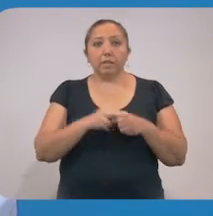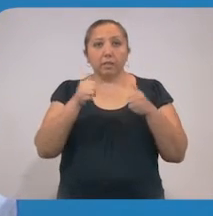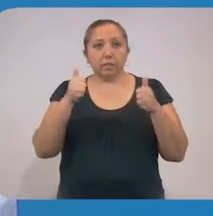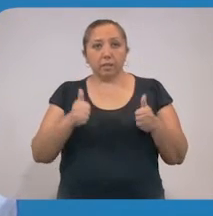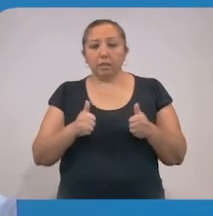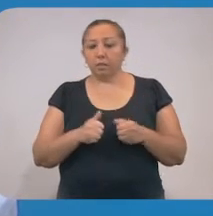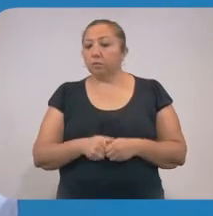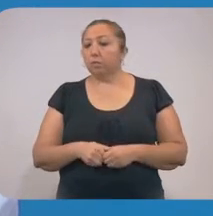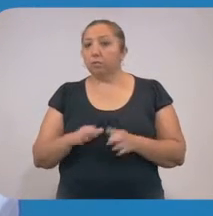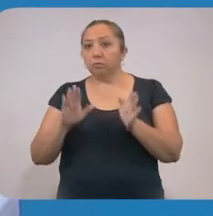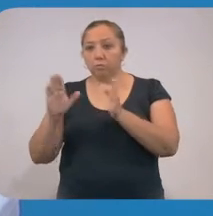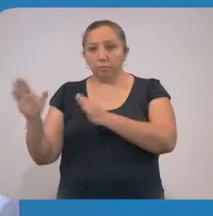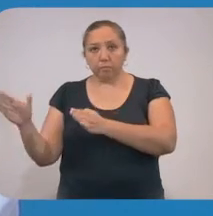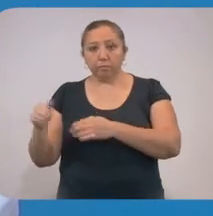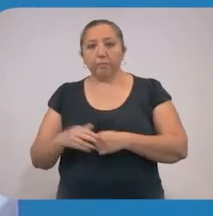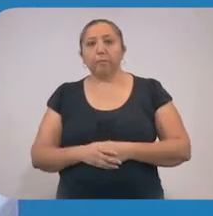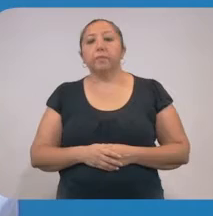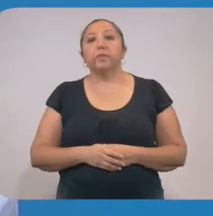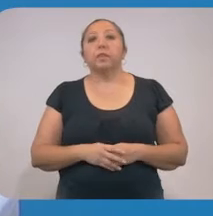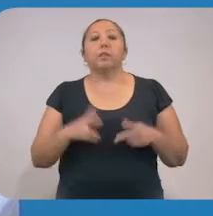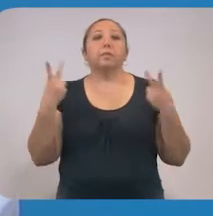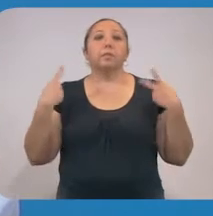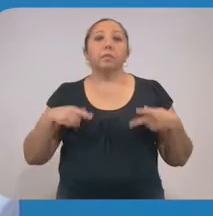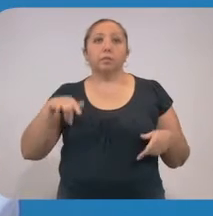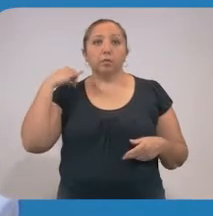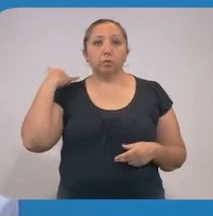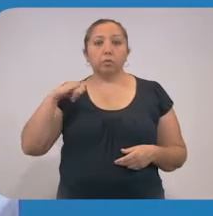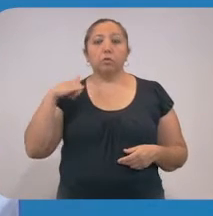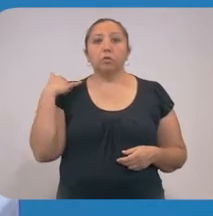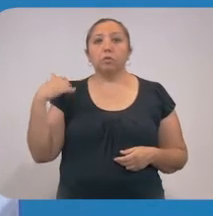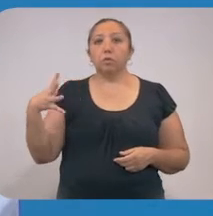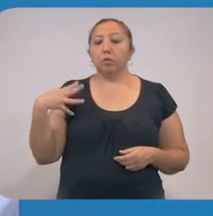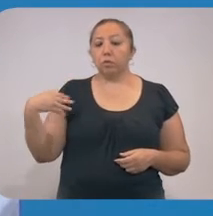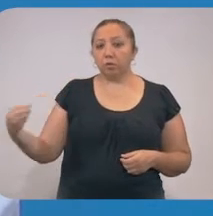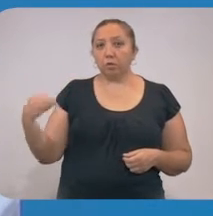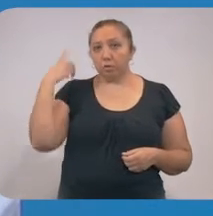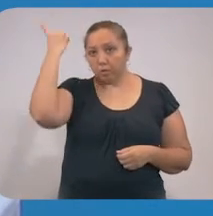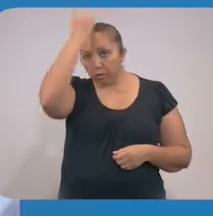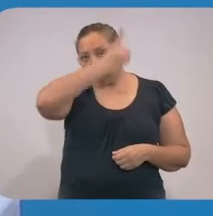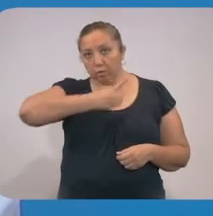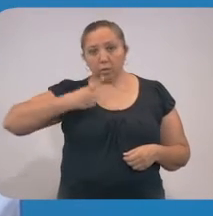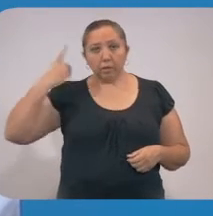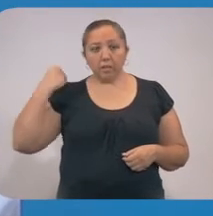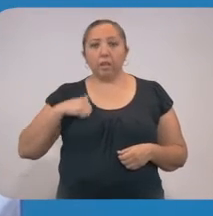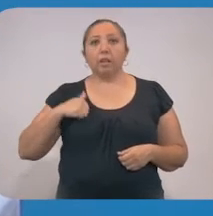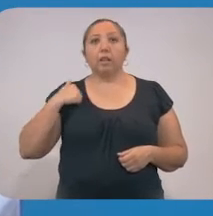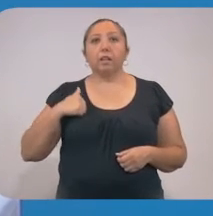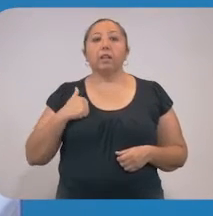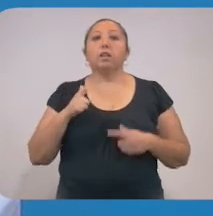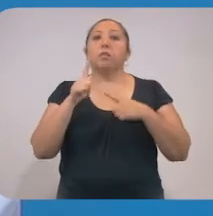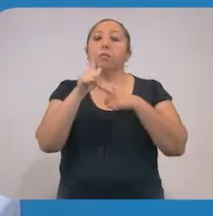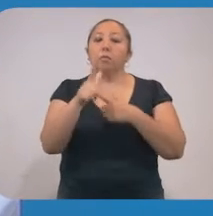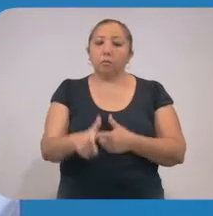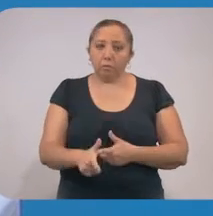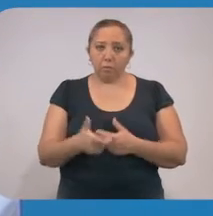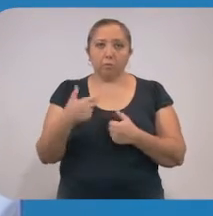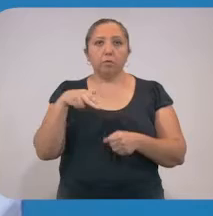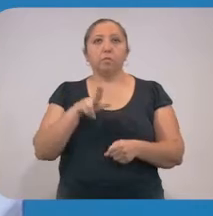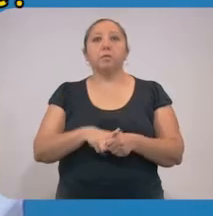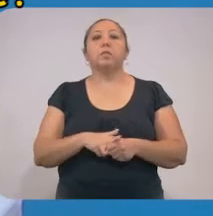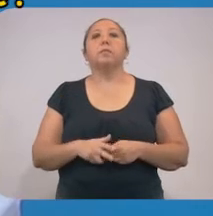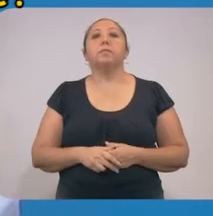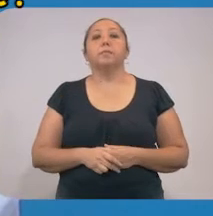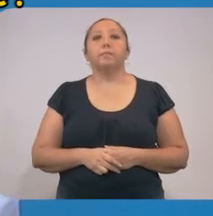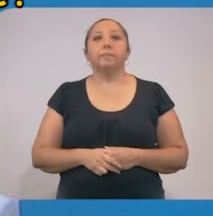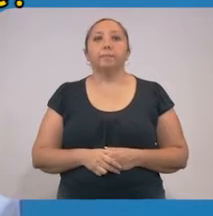total la paciente yucateca contagiada y diagnosticada en canadá continúa hospitalizada